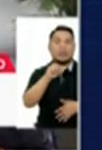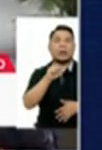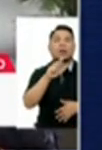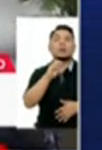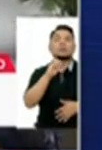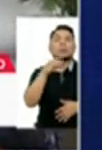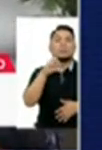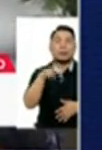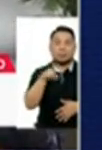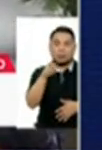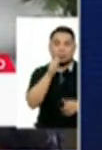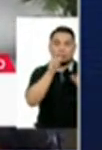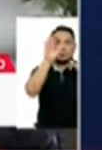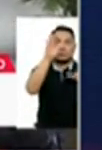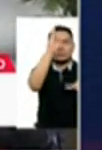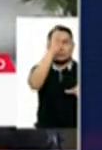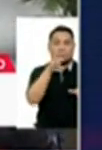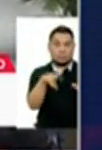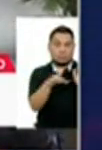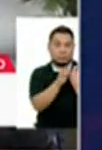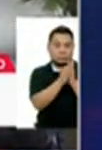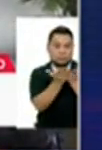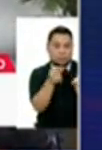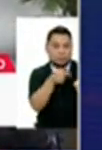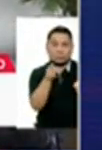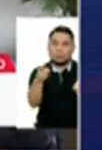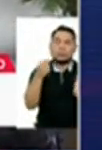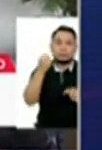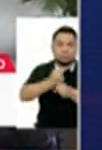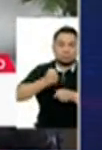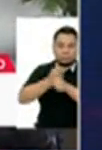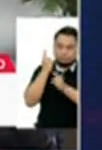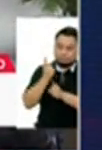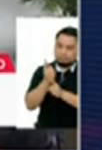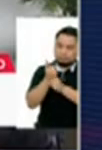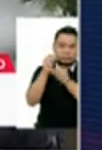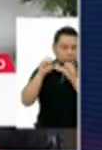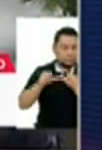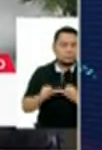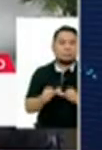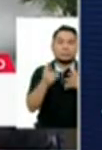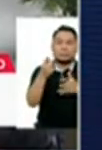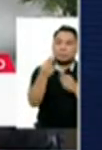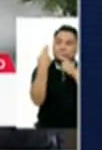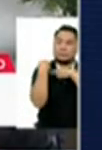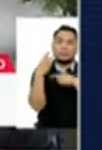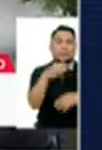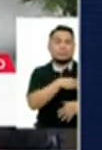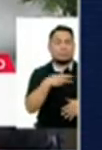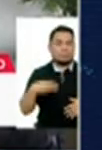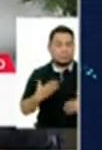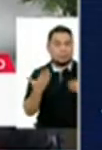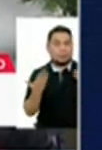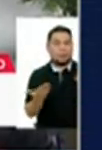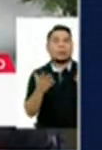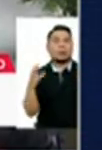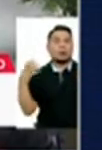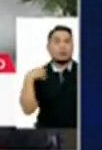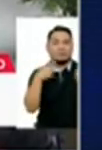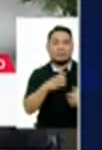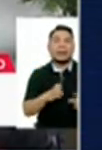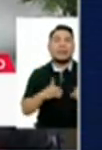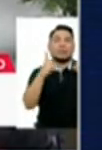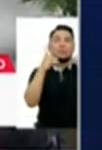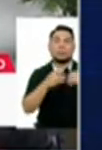detalló, se describió como profesor de aula. Detalló además sobre su participación en la agrupación